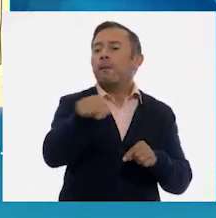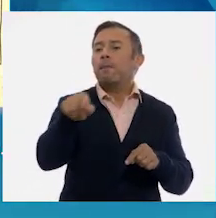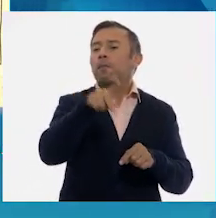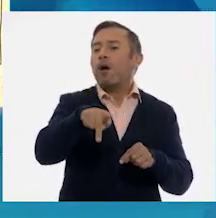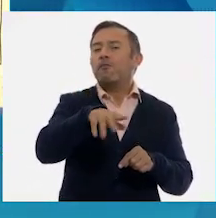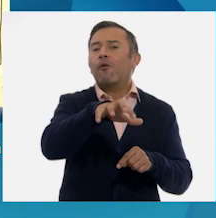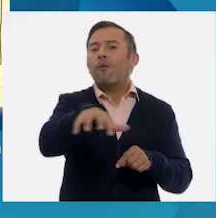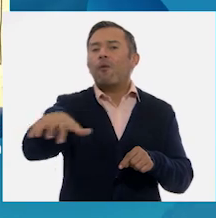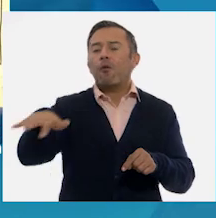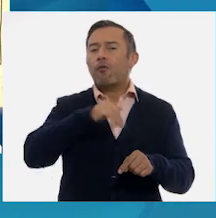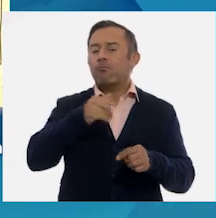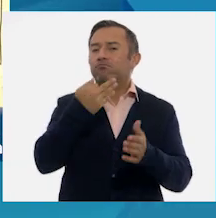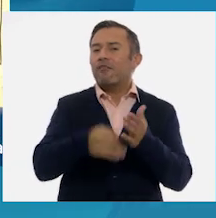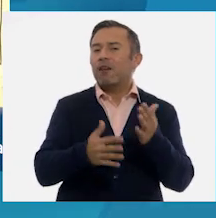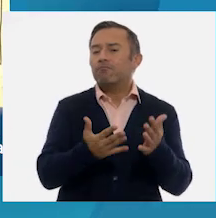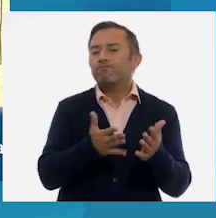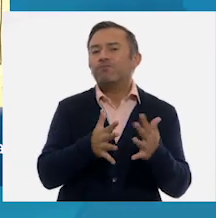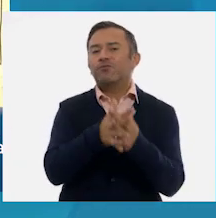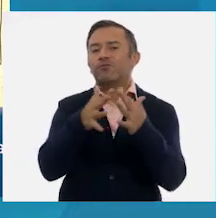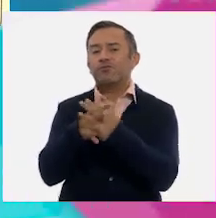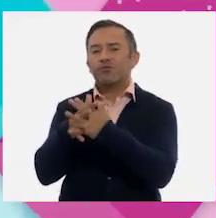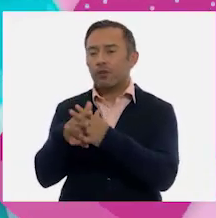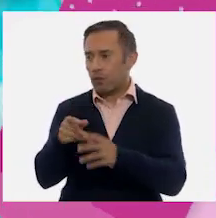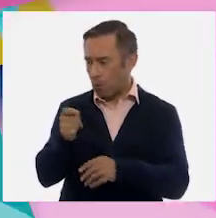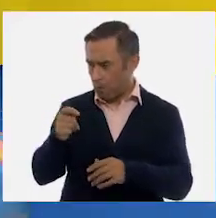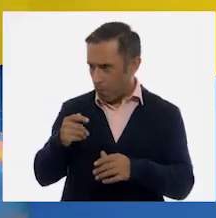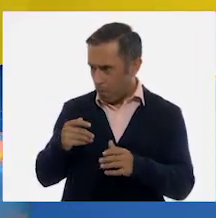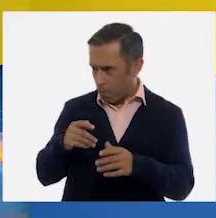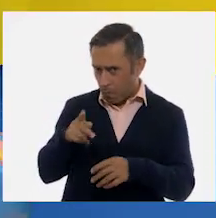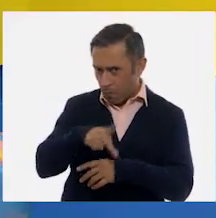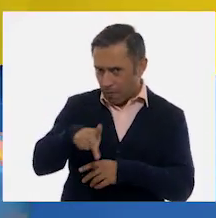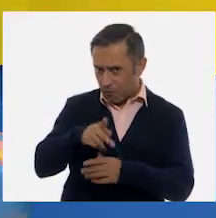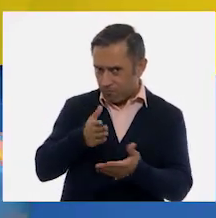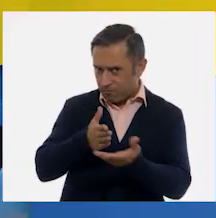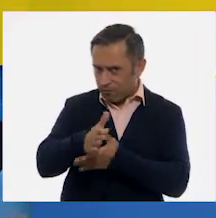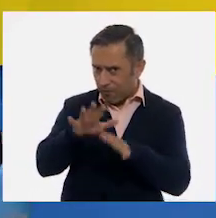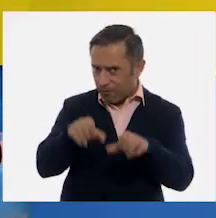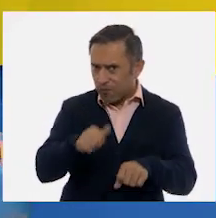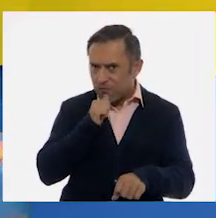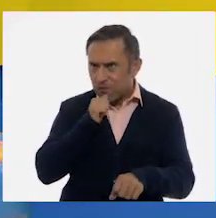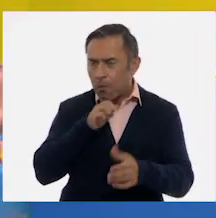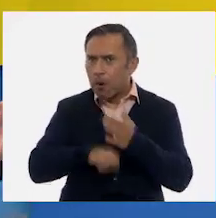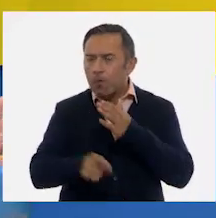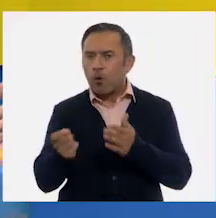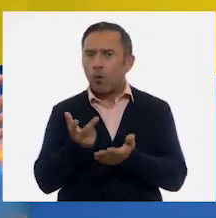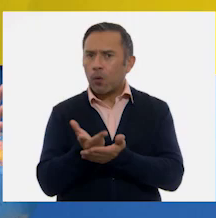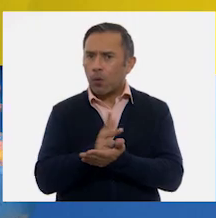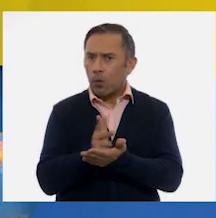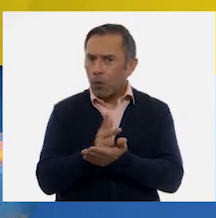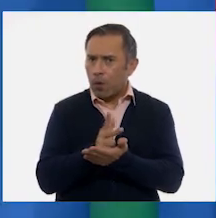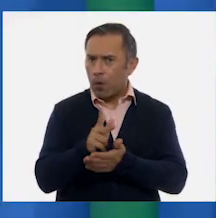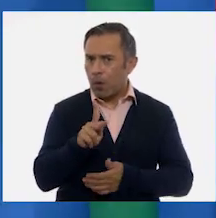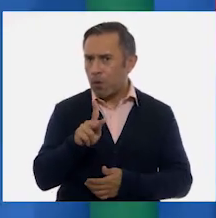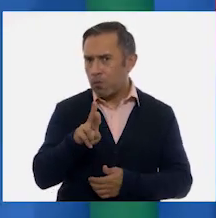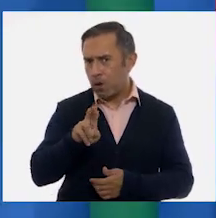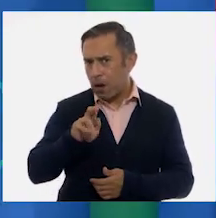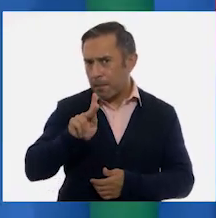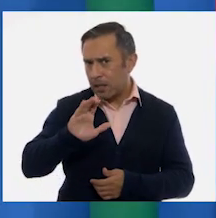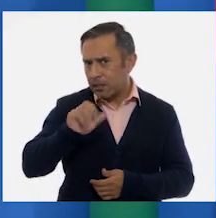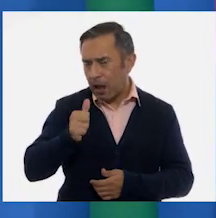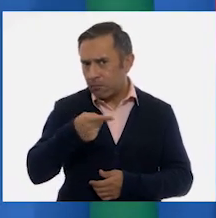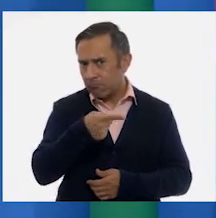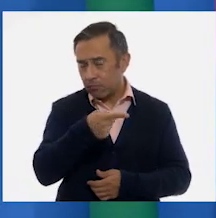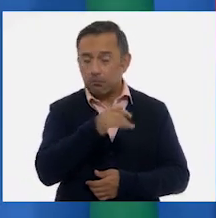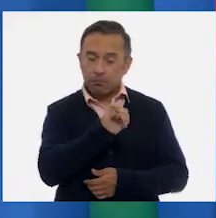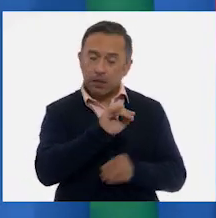los otros pueblos que no habían logrado conquistar, ¿no? Recuerdo a los purépechas, ¿no? Por ejemplo. Claro, y los mayas